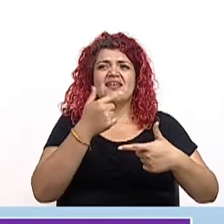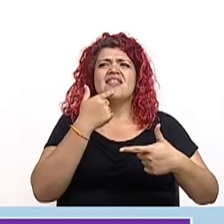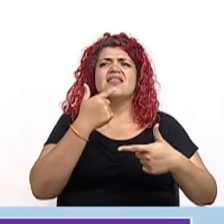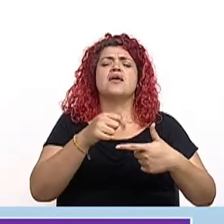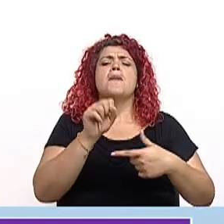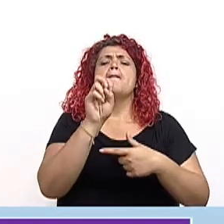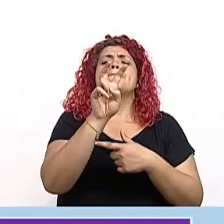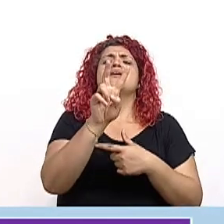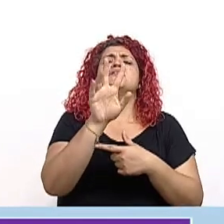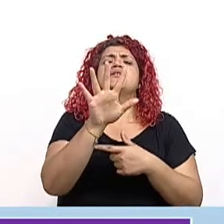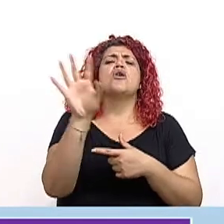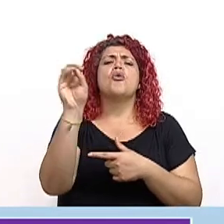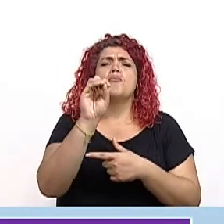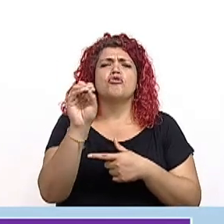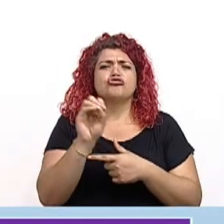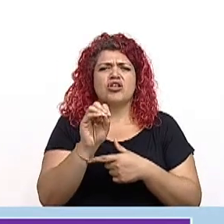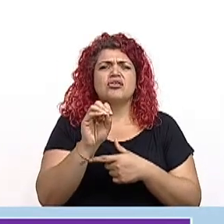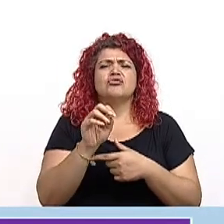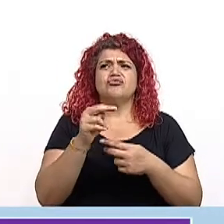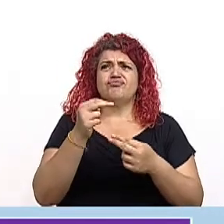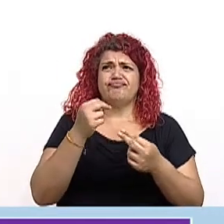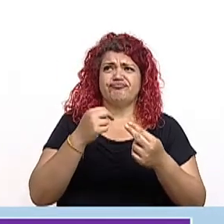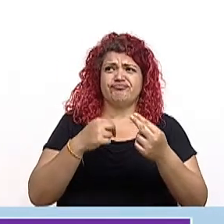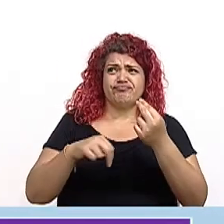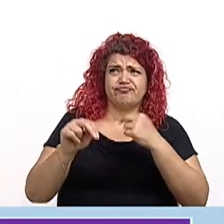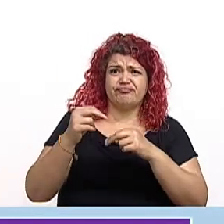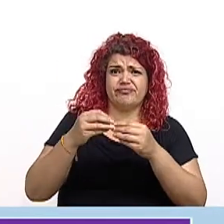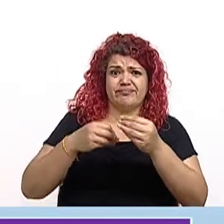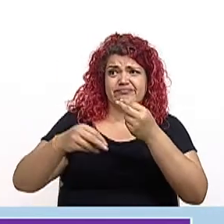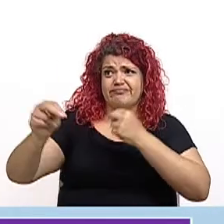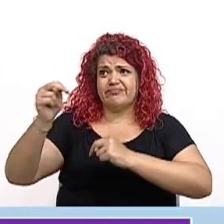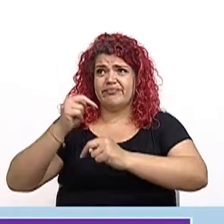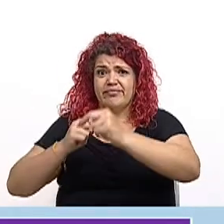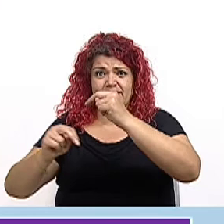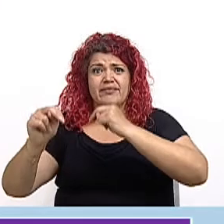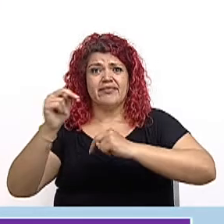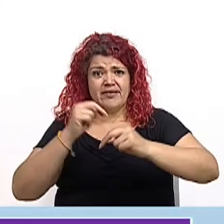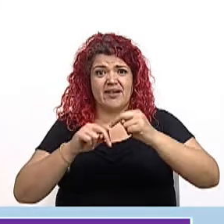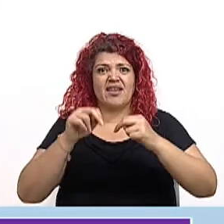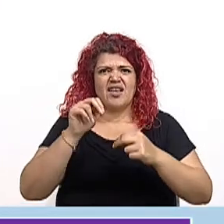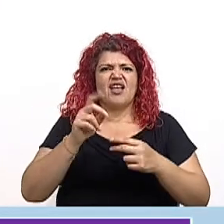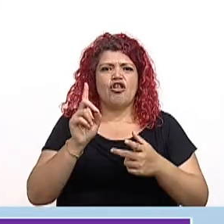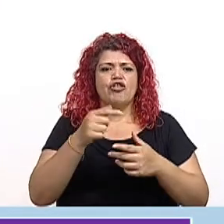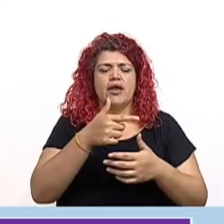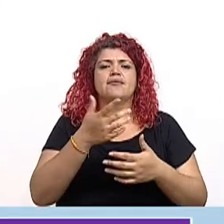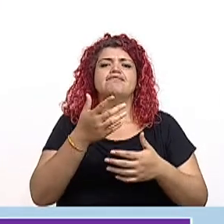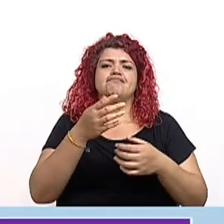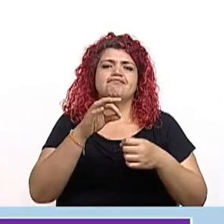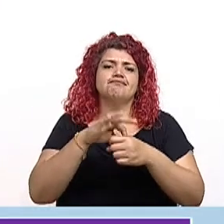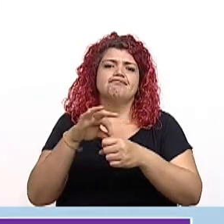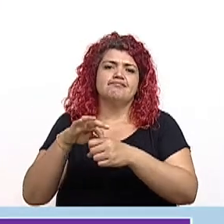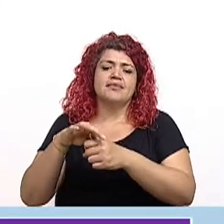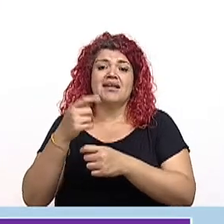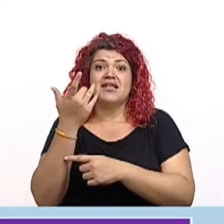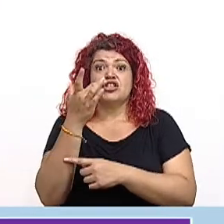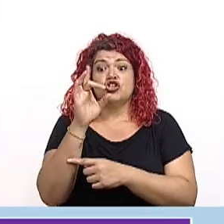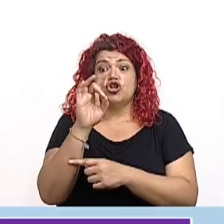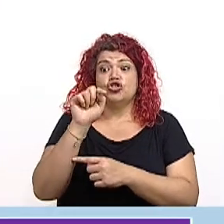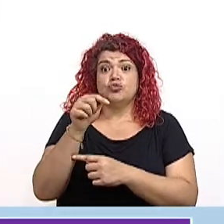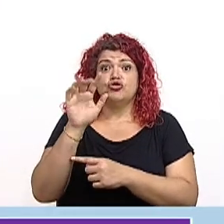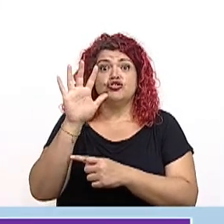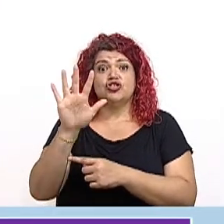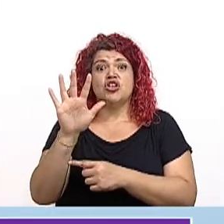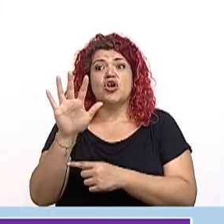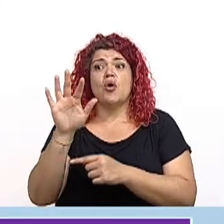un 25% de las exportaciones en América Latina que provienen precisamente del sector agrario, y que hay un 18,5%